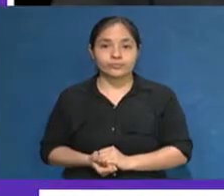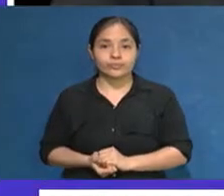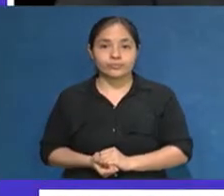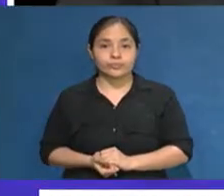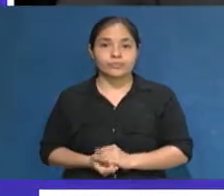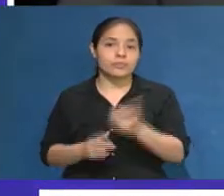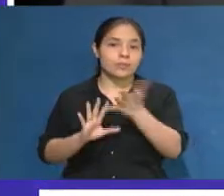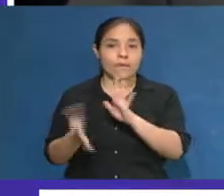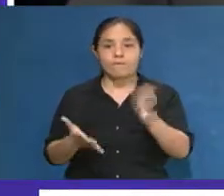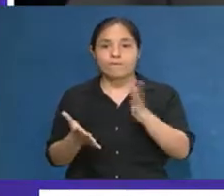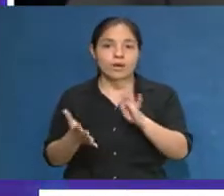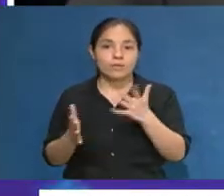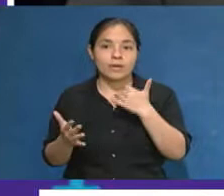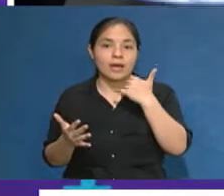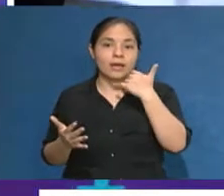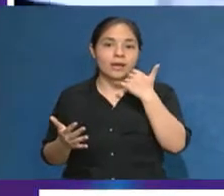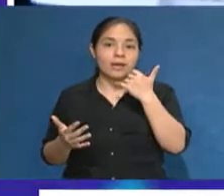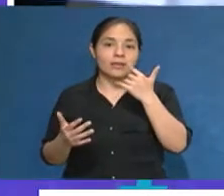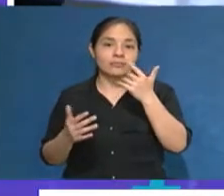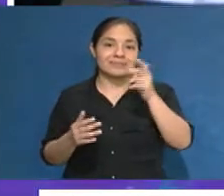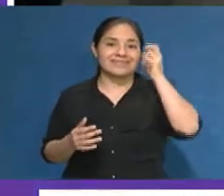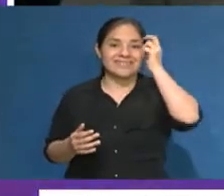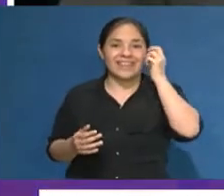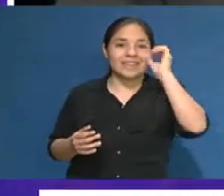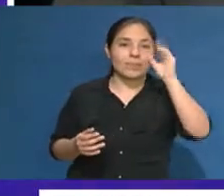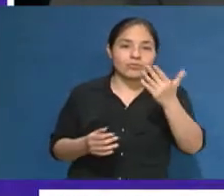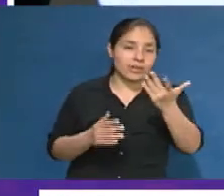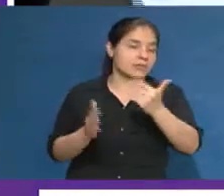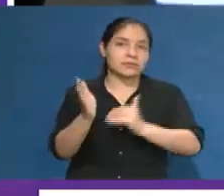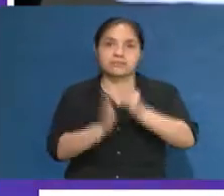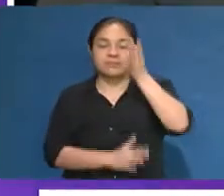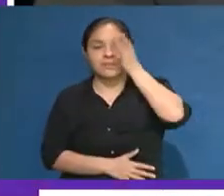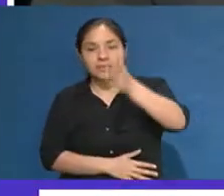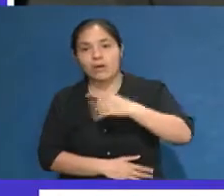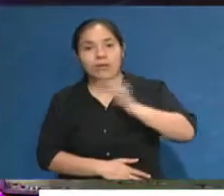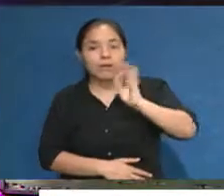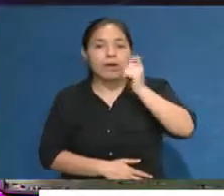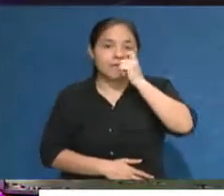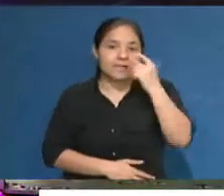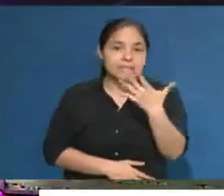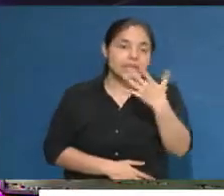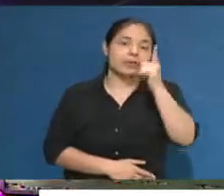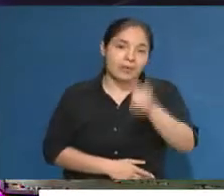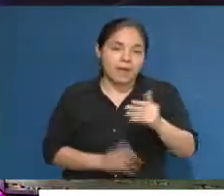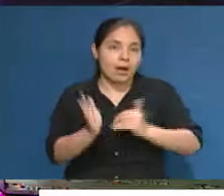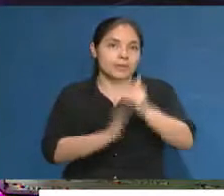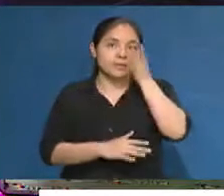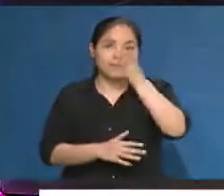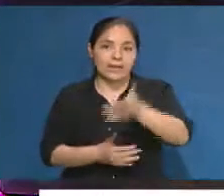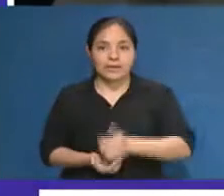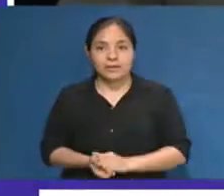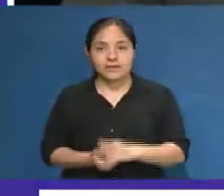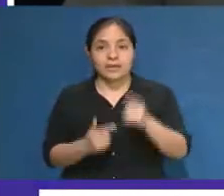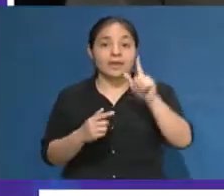de contexto, ¿no? Vos decís, un 30% quizás no es tanto, muchísimo. Pero hasta, sí, hasta el 25 o hasta lo que sumado sea. Sumado a todos los otros aumentos que van a